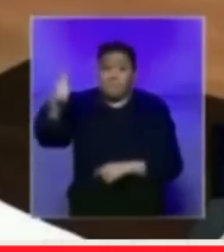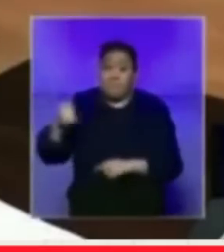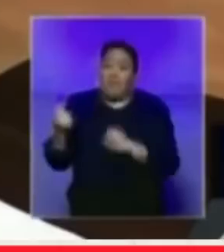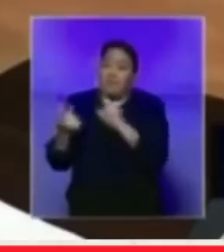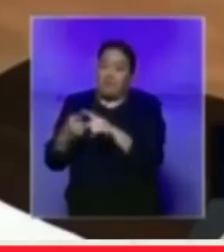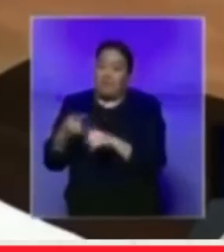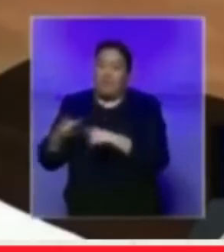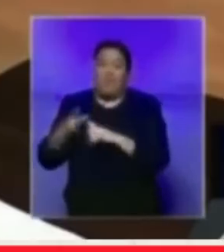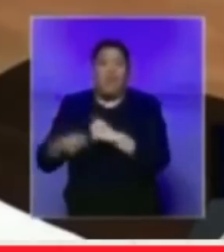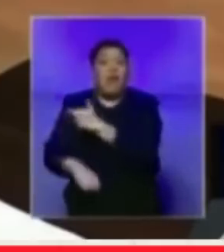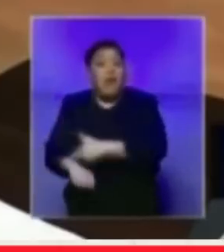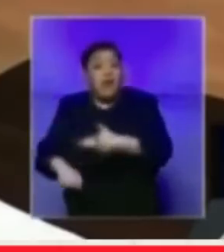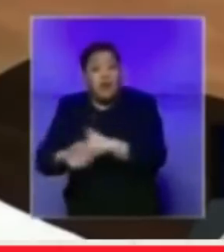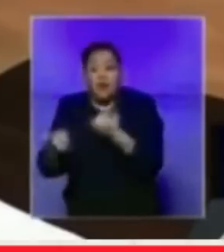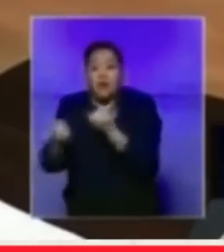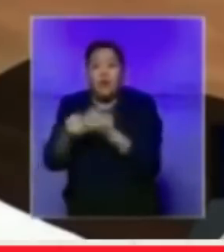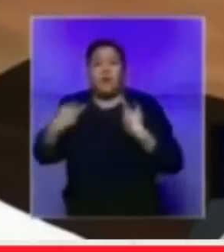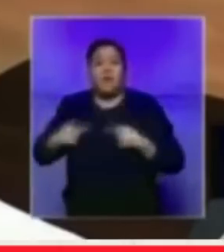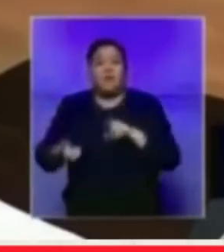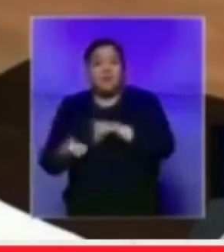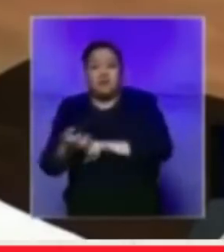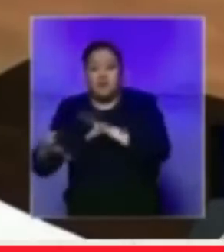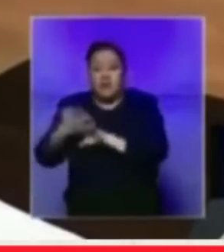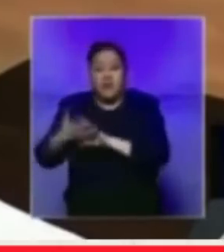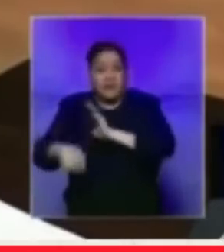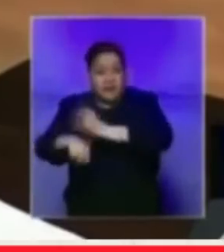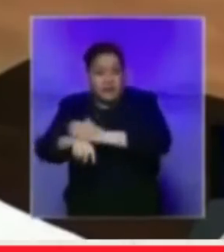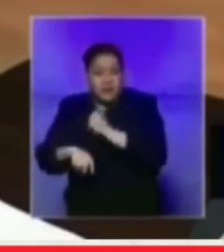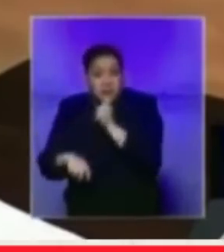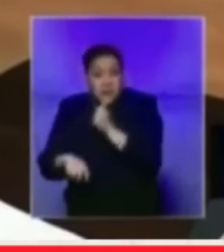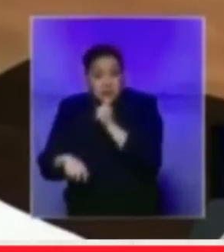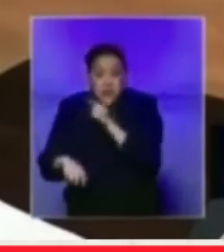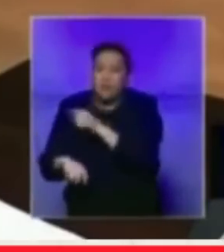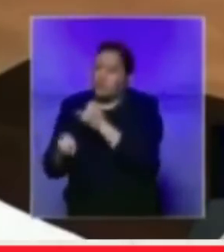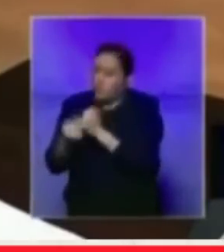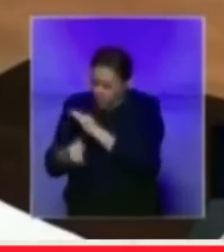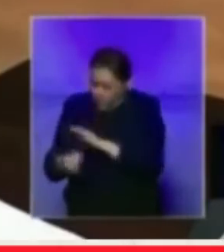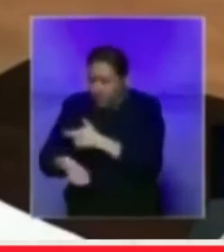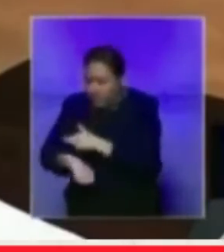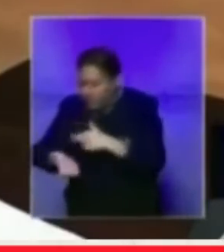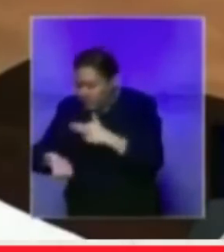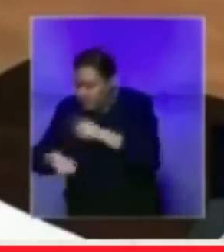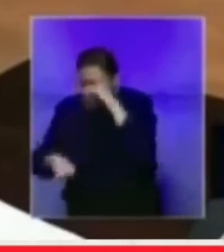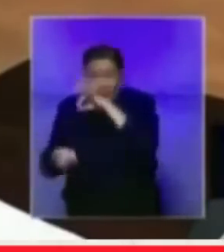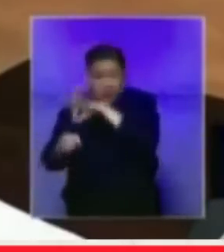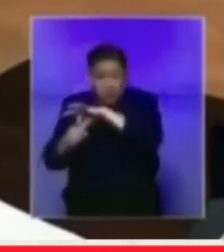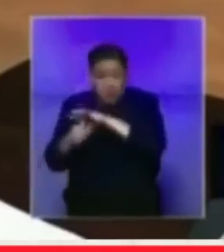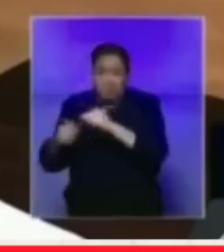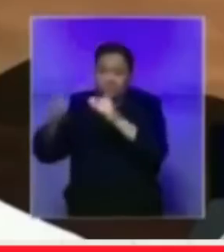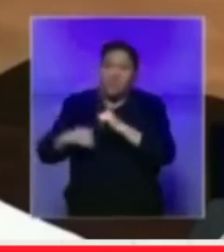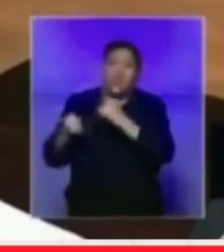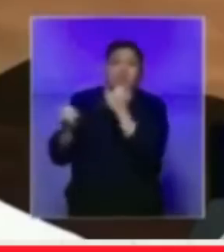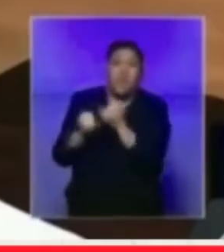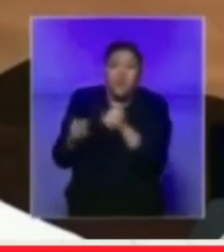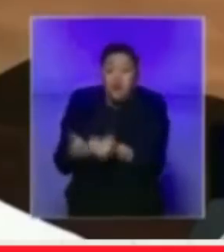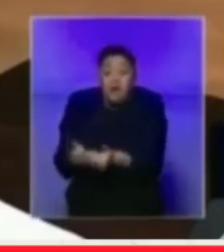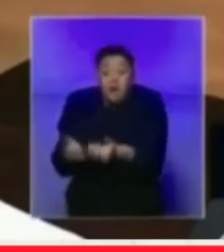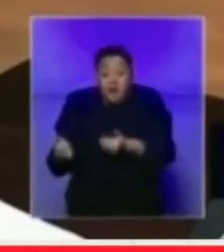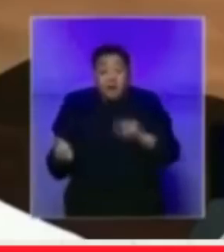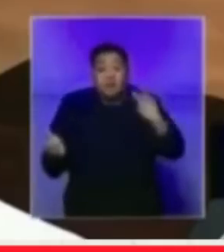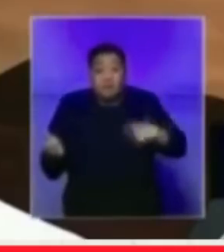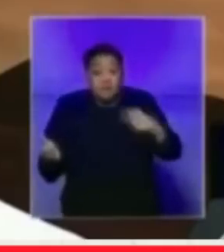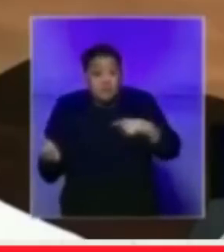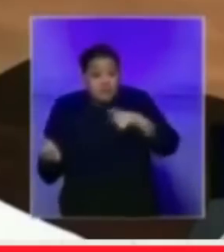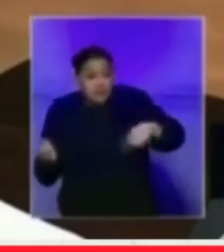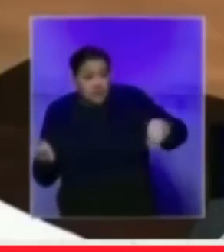que se implementó el voto para personas en prisión preventiva. También, por primera vez, se permitió el voto anticipado, el cual